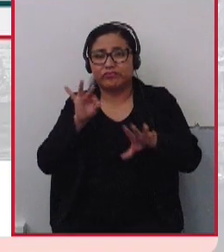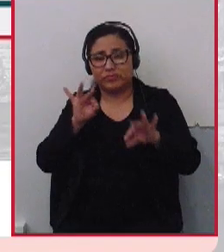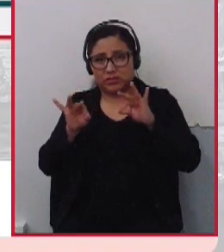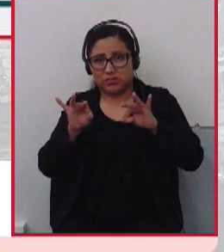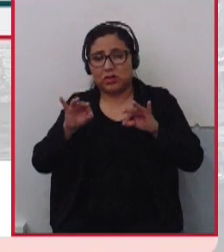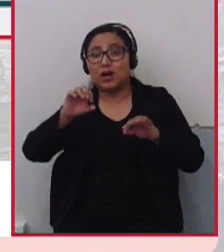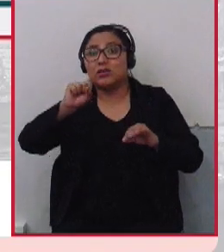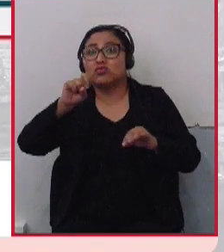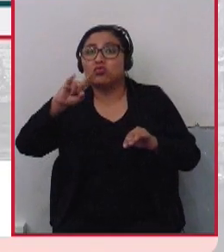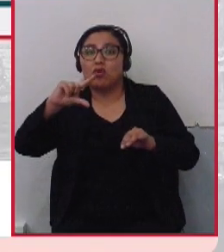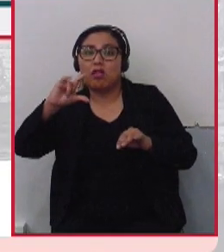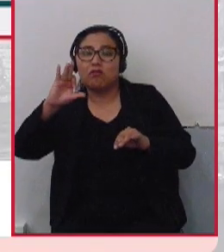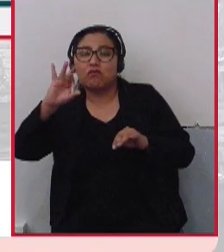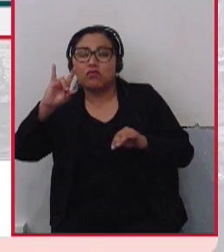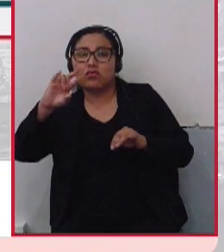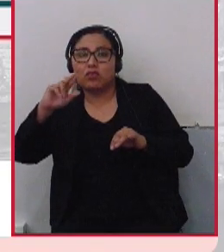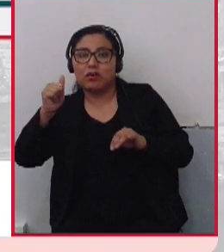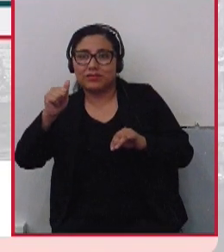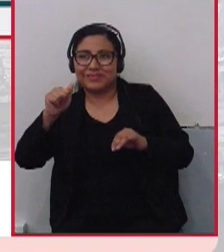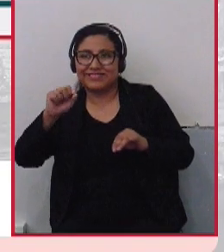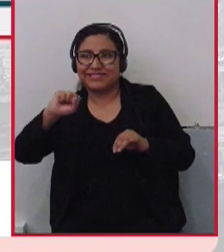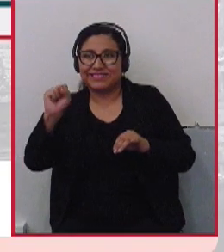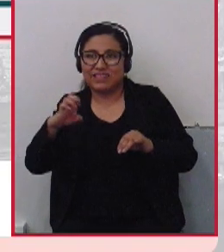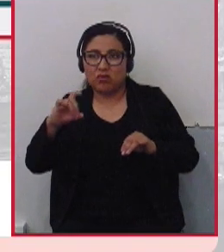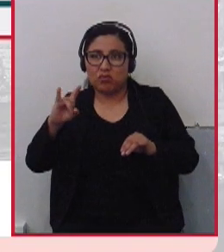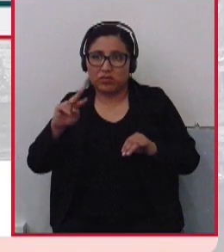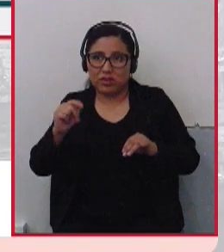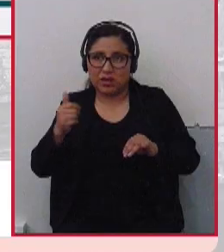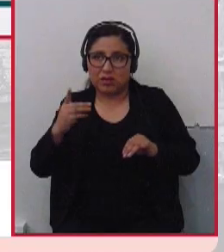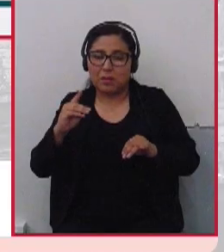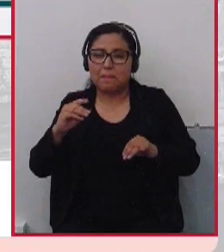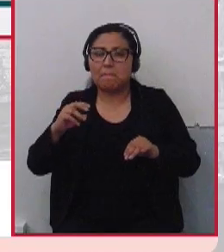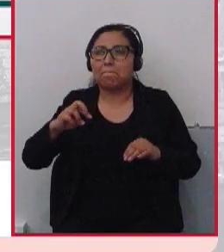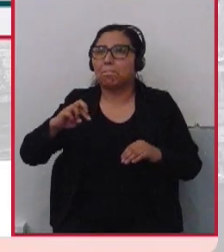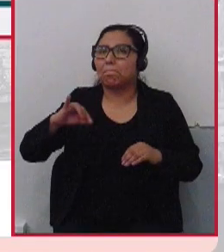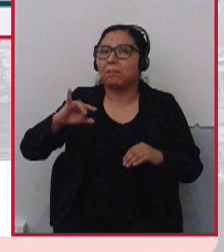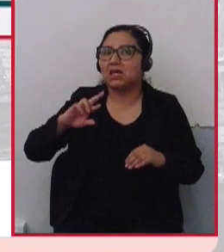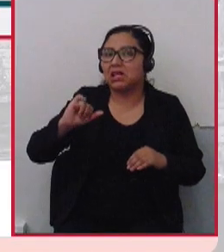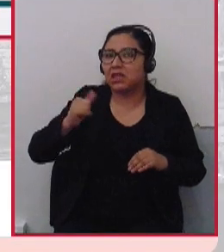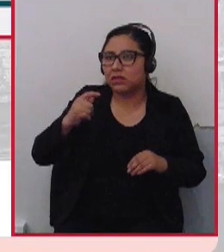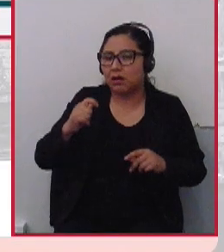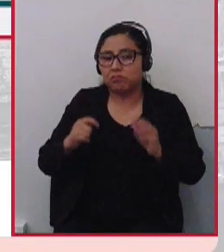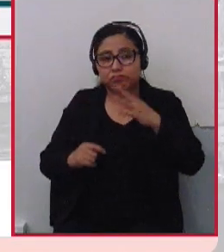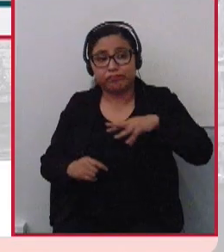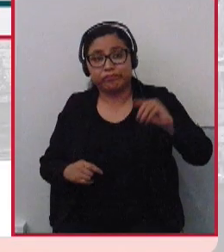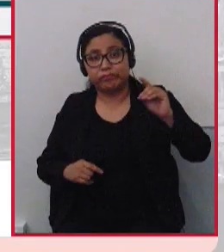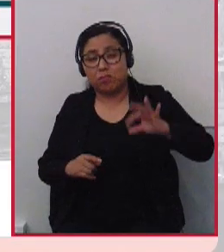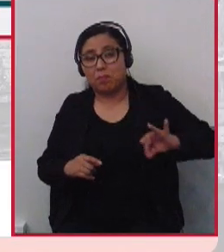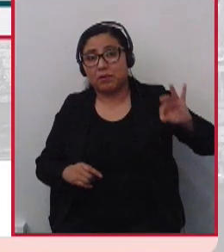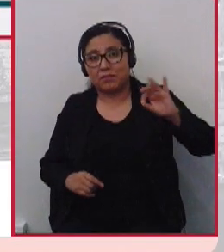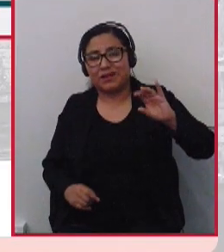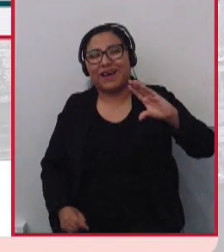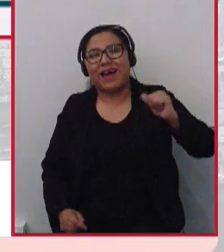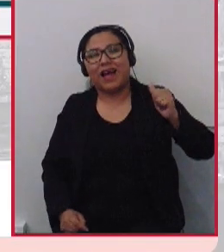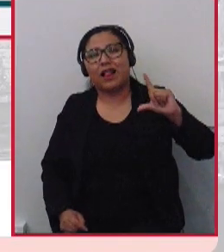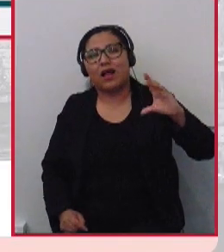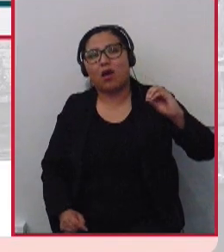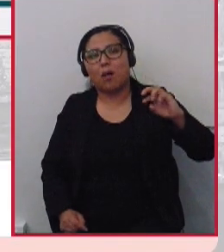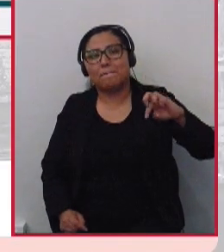sulfuros secundarios, calcosinas, pirita; sulfuros primarios, calcopirita.